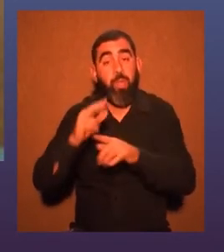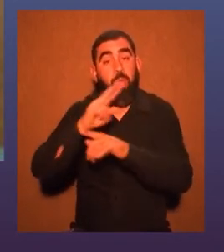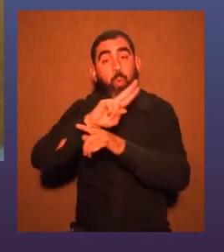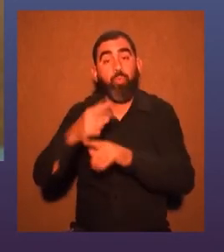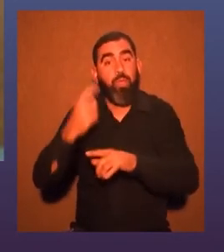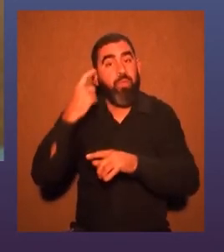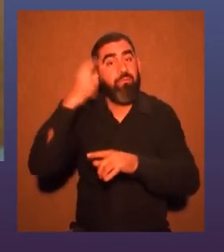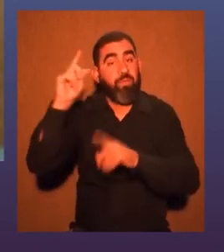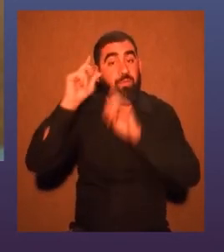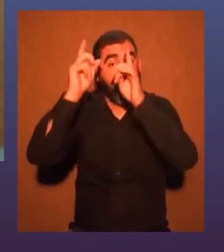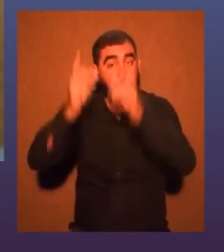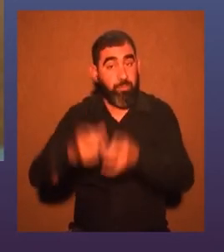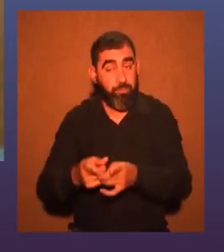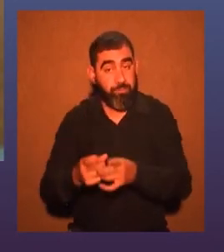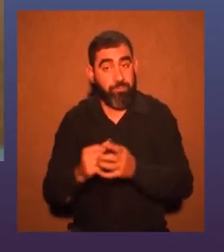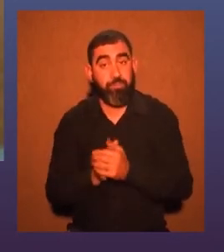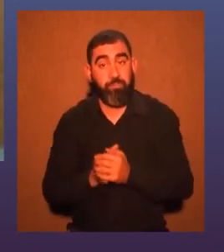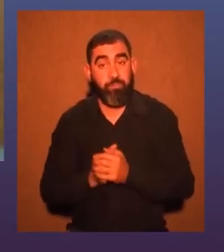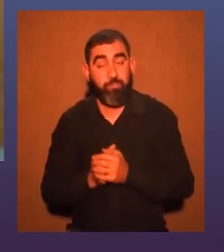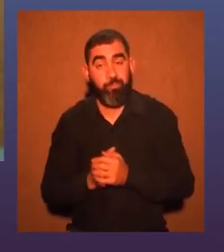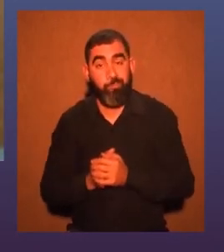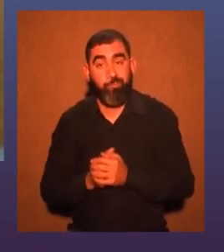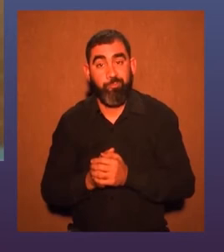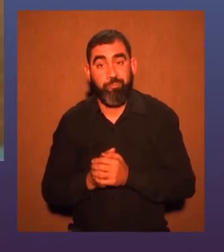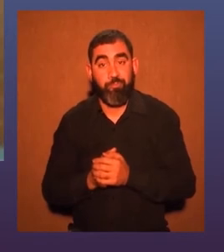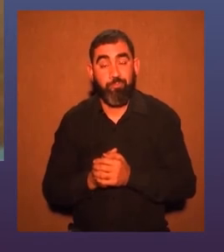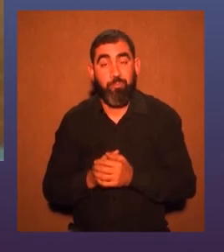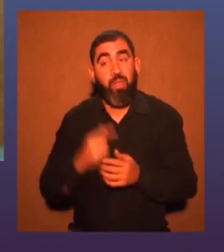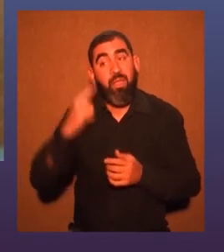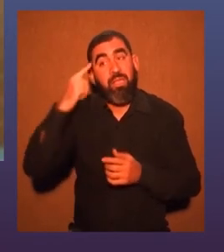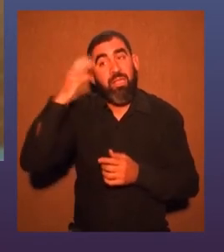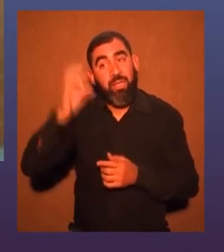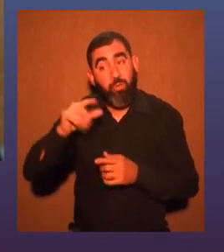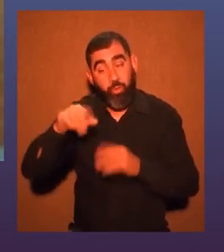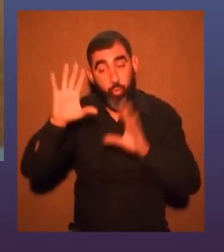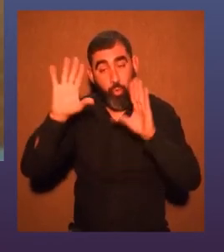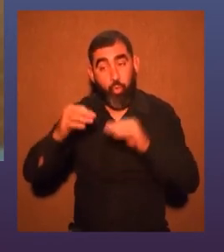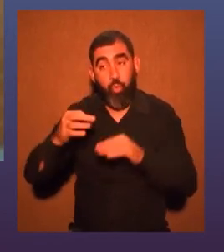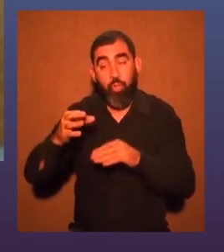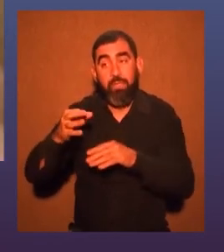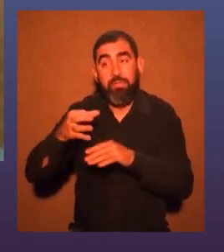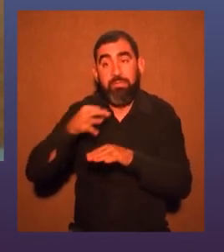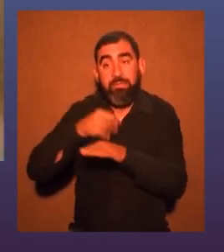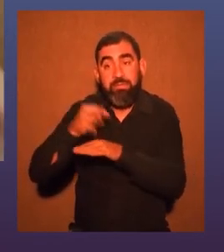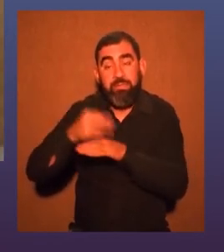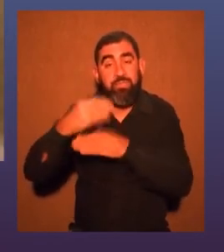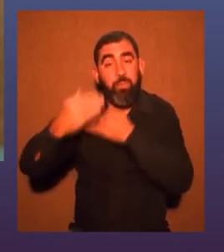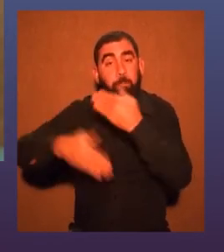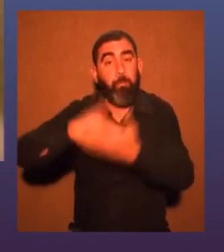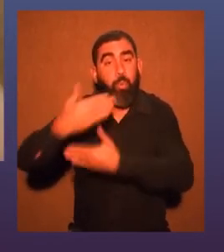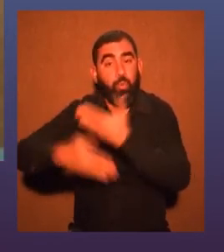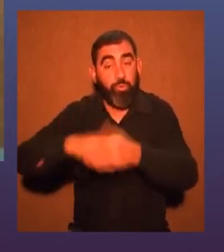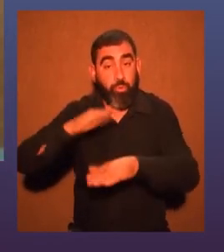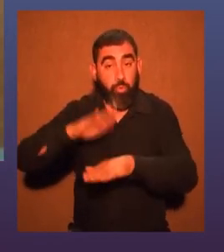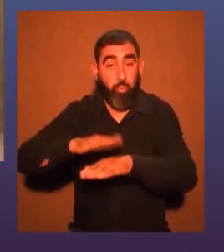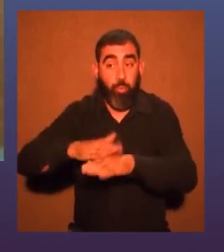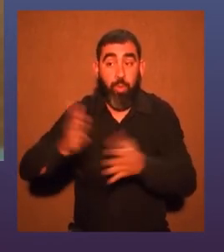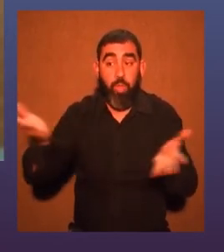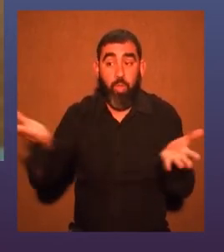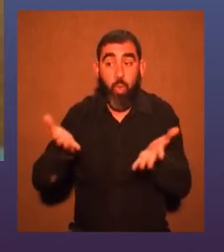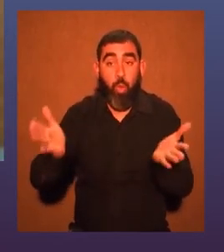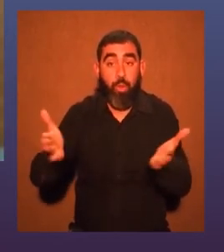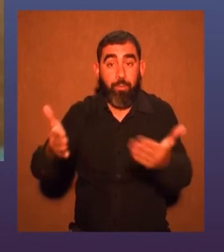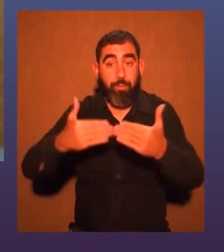manera creativa. Creo que ha sido toda una gran enseñanza, no solo el proceso de la tregua, sino el momento del